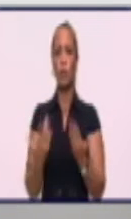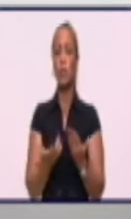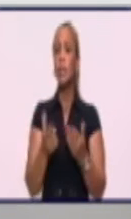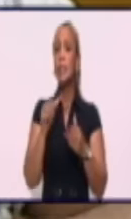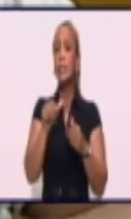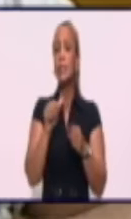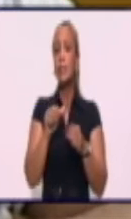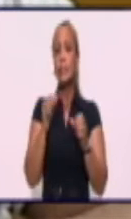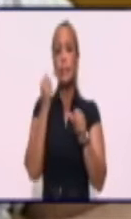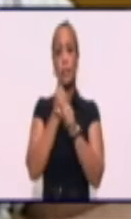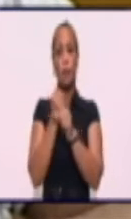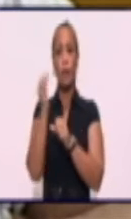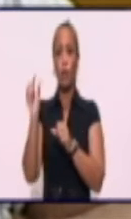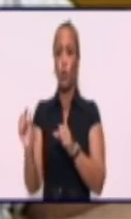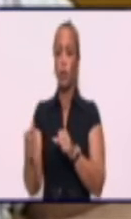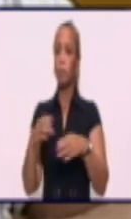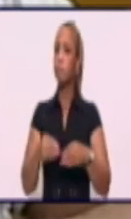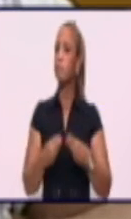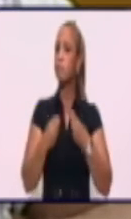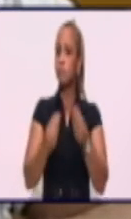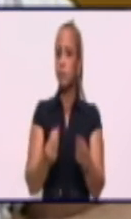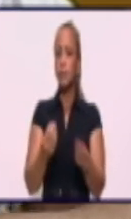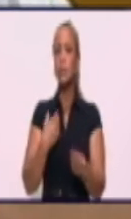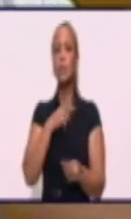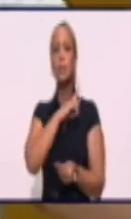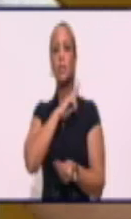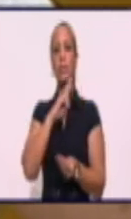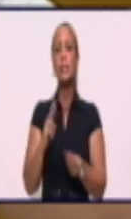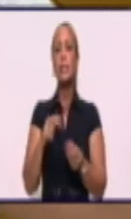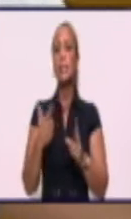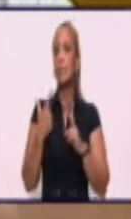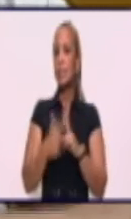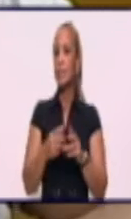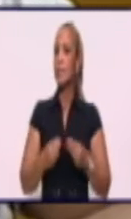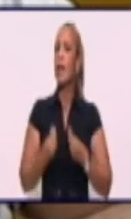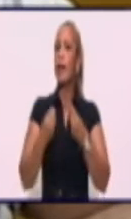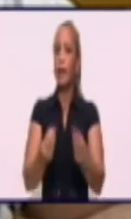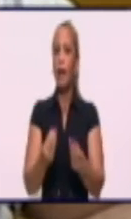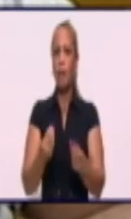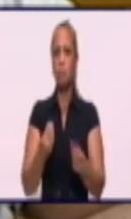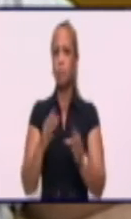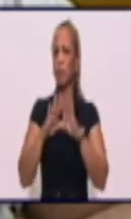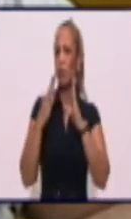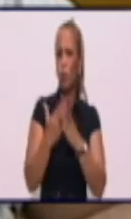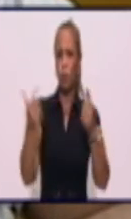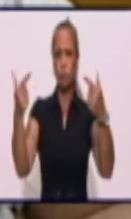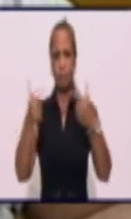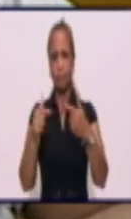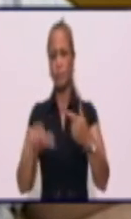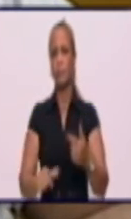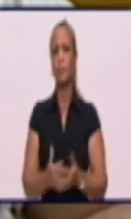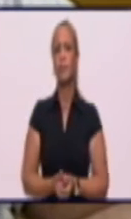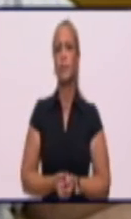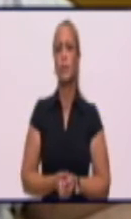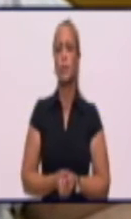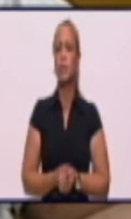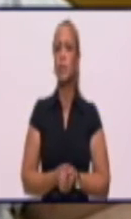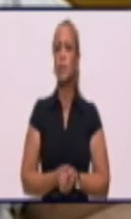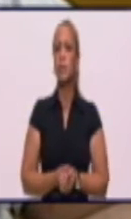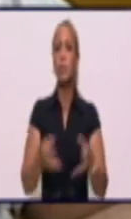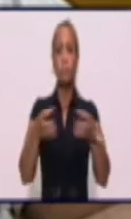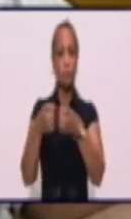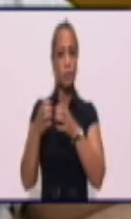Cuba, de seguir respaldando nuestro proceso revolucionario y de salir al frente a todas las patrañas del enemigo. Y convocamos a todos nuestros